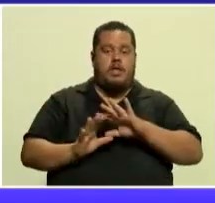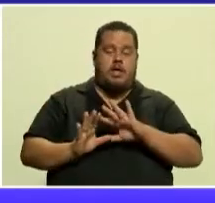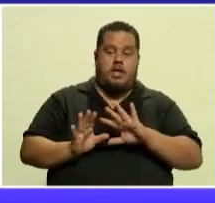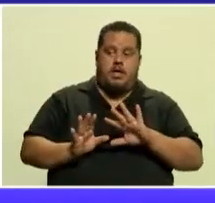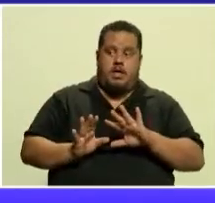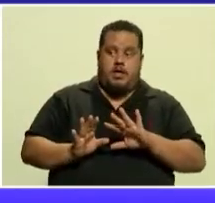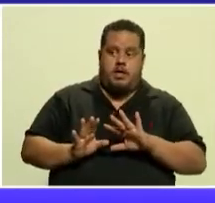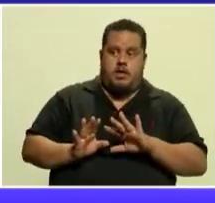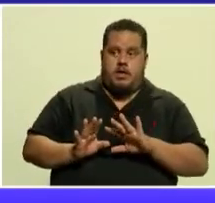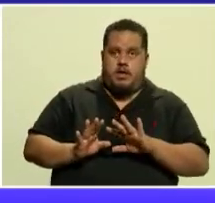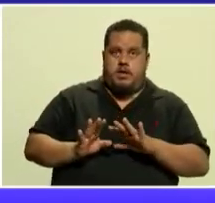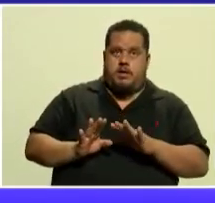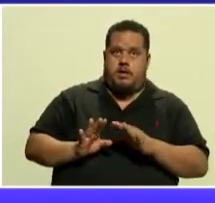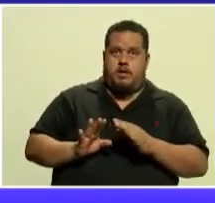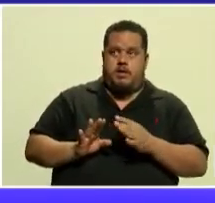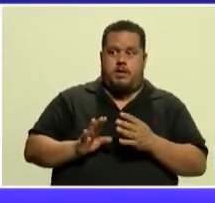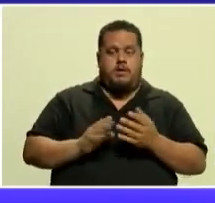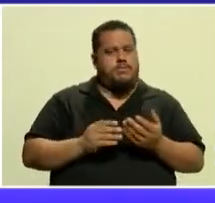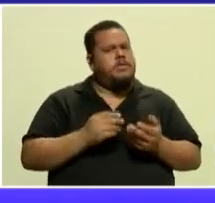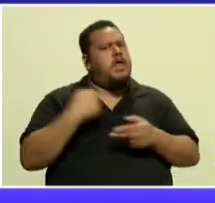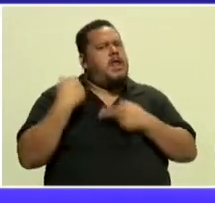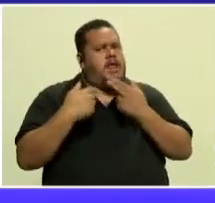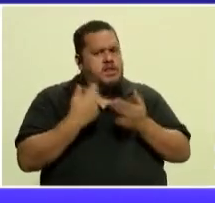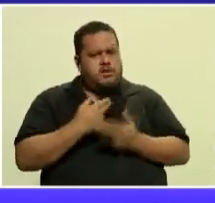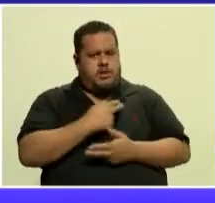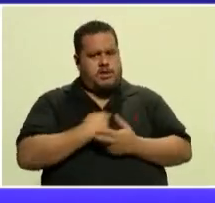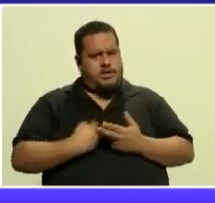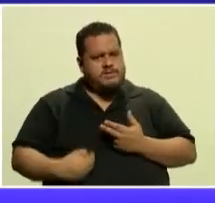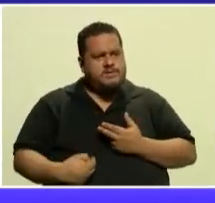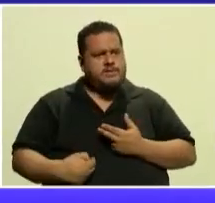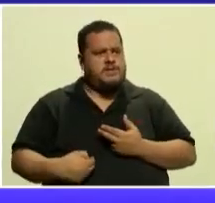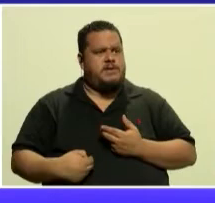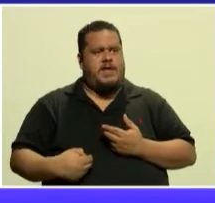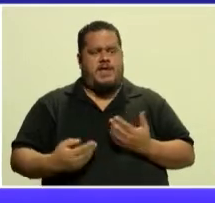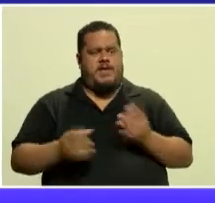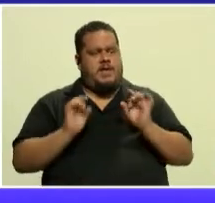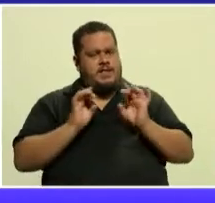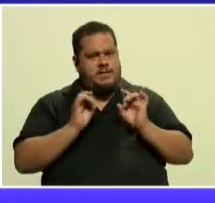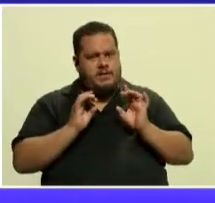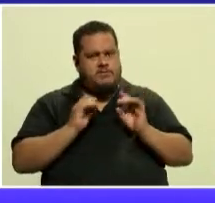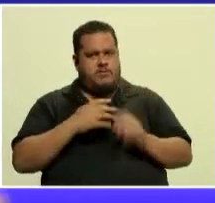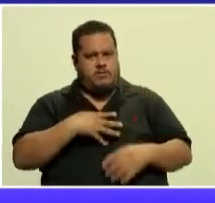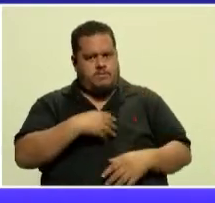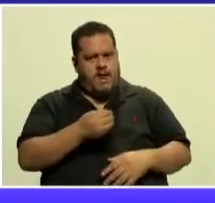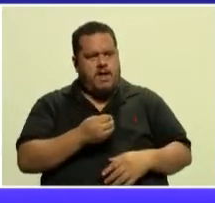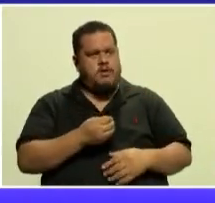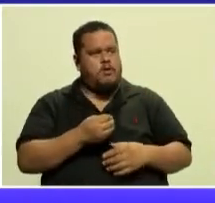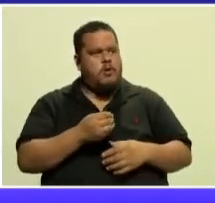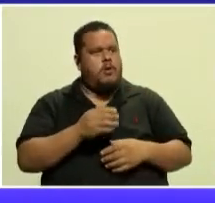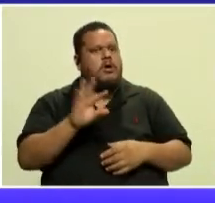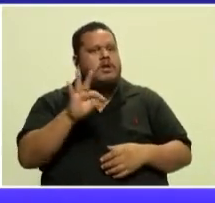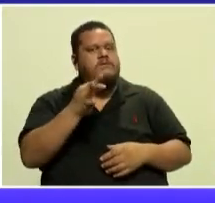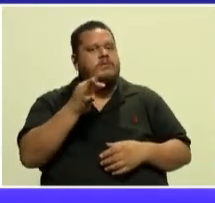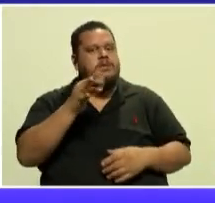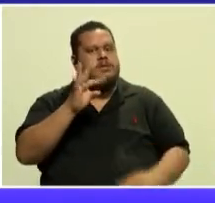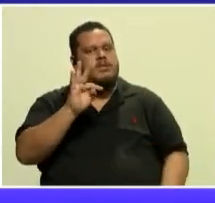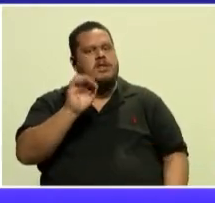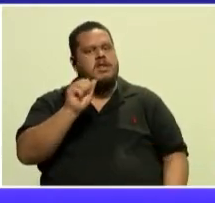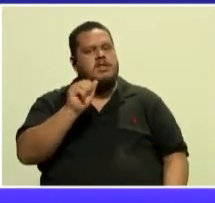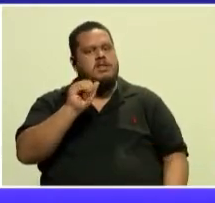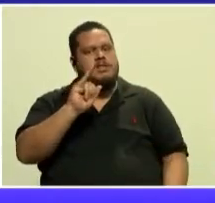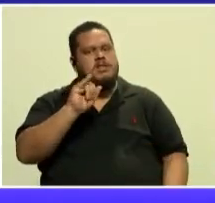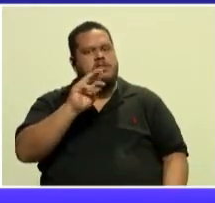guerra de Chiang Kai-shek y de las historias del terror blanco y de la formación de Taiwán también